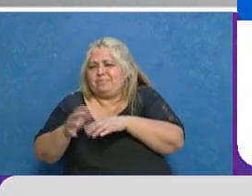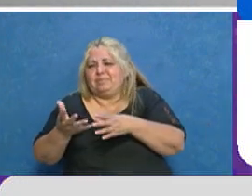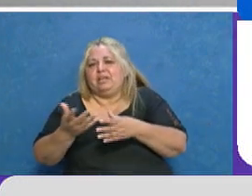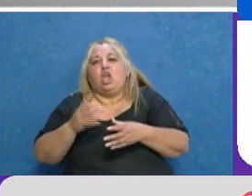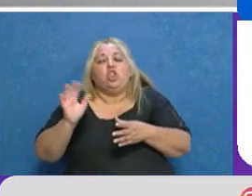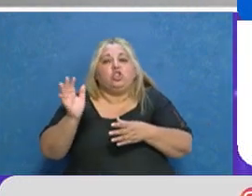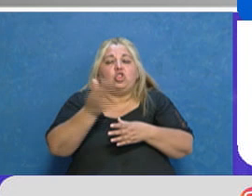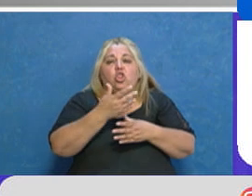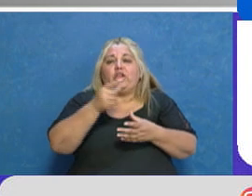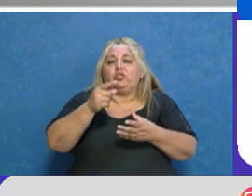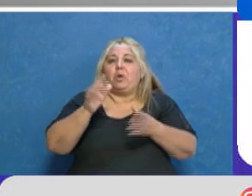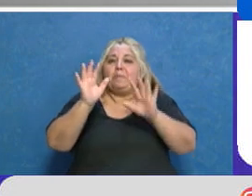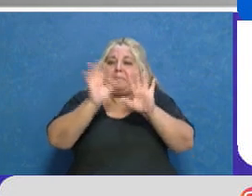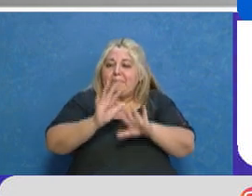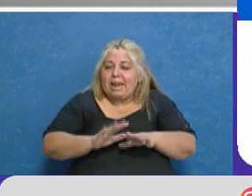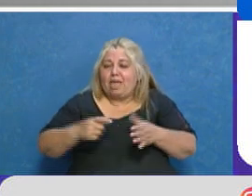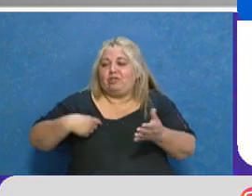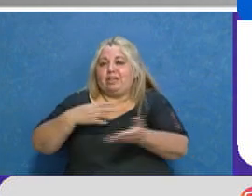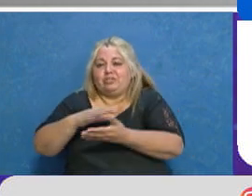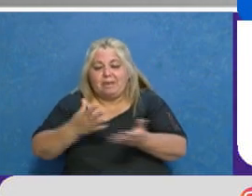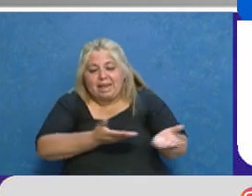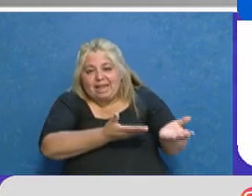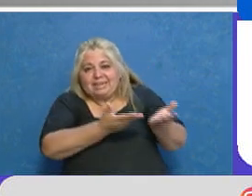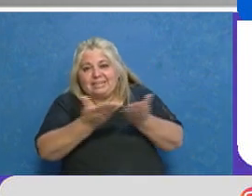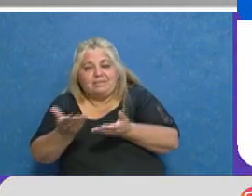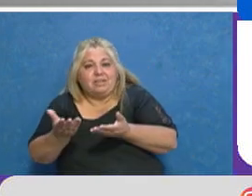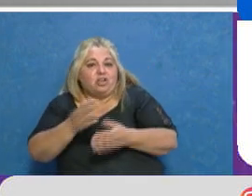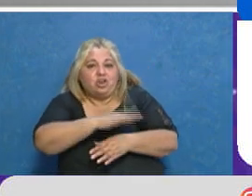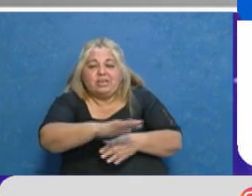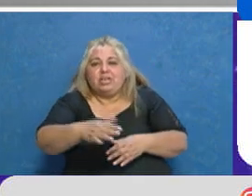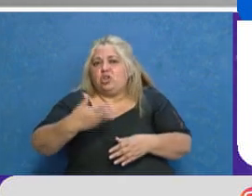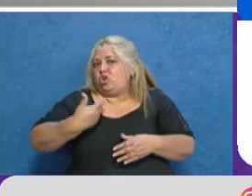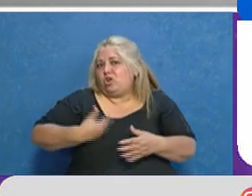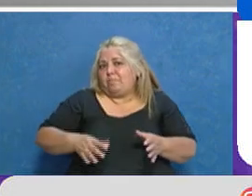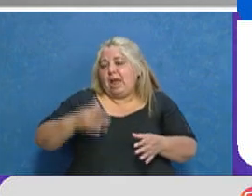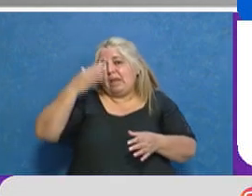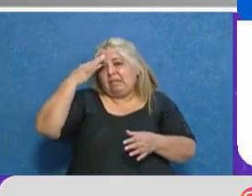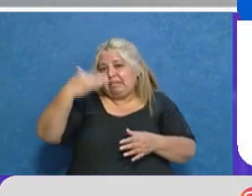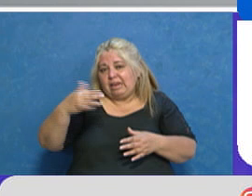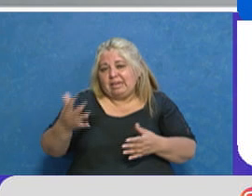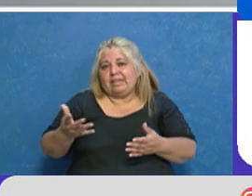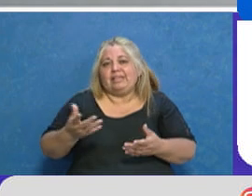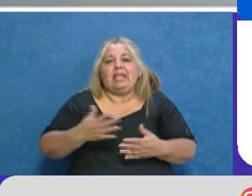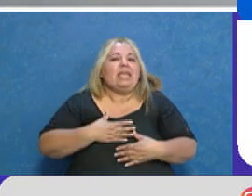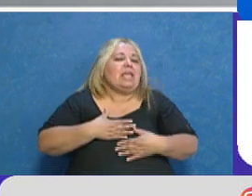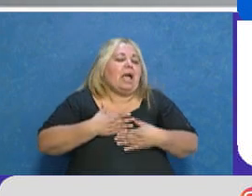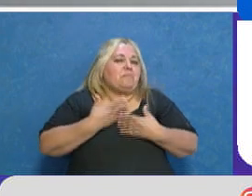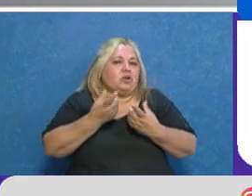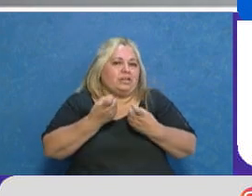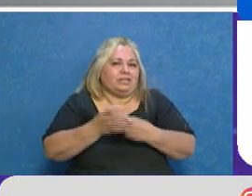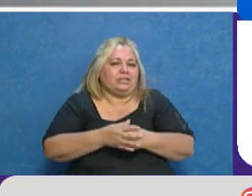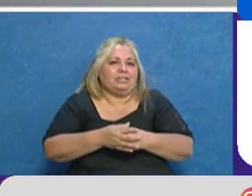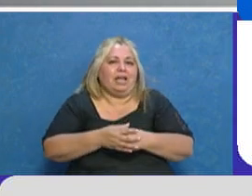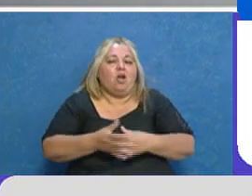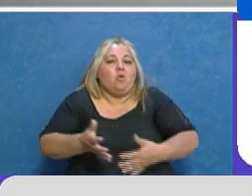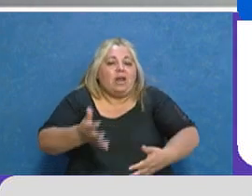esté preparado la sociedad para recibirlos, porque ellos son niños normales, muy inteligentes y que necesitan mucho amor. Piensen que un abrazo